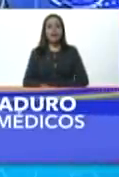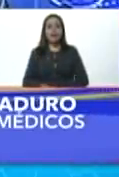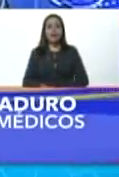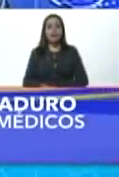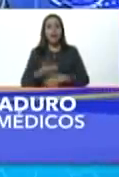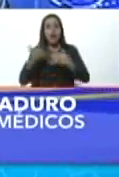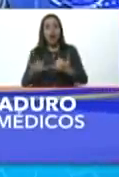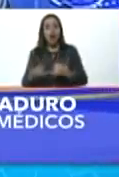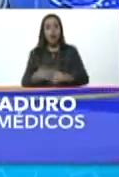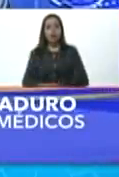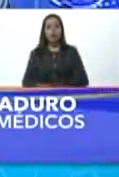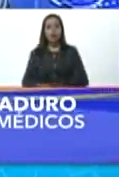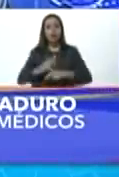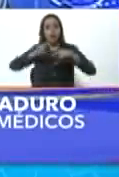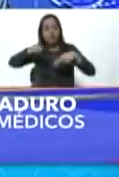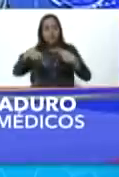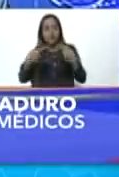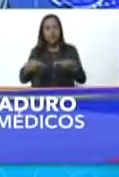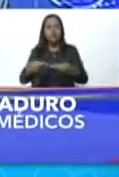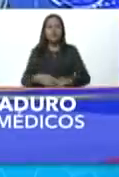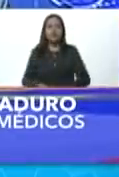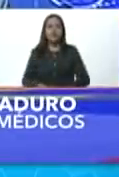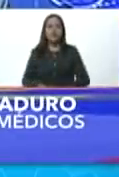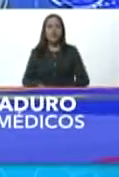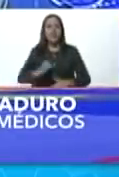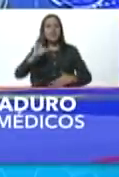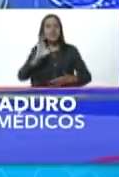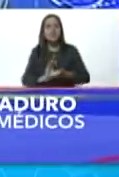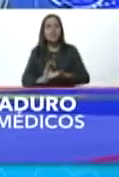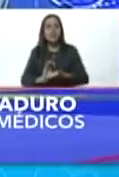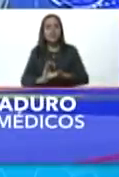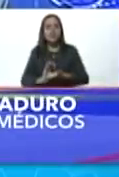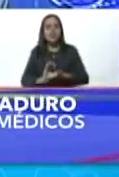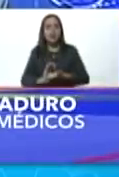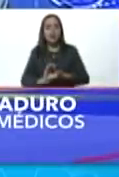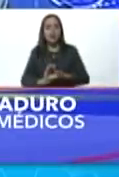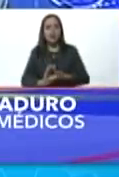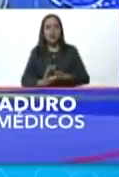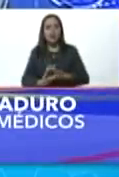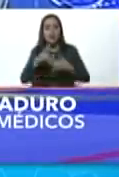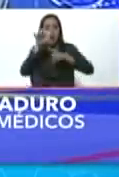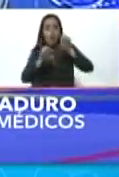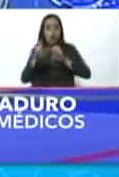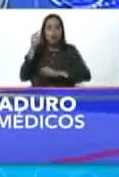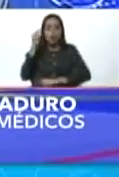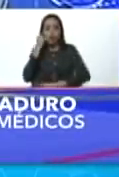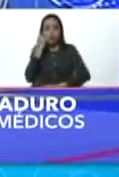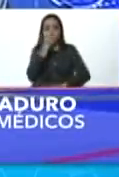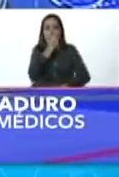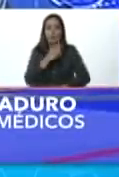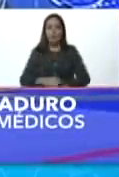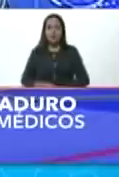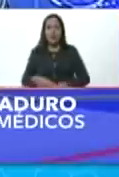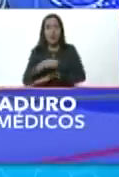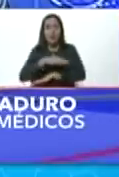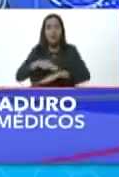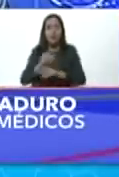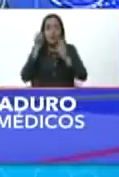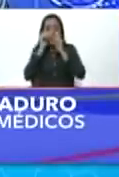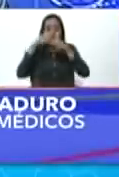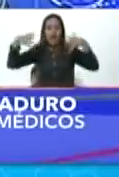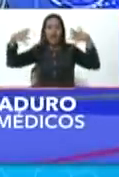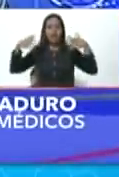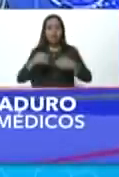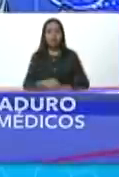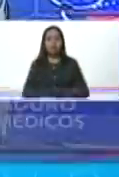porque vamos a reinaugurar el centro oftalmológico. de la Misión Milagro, doctor